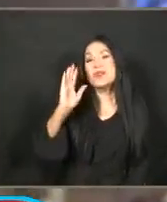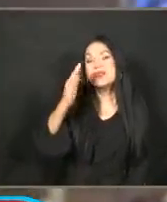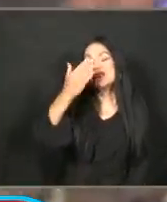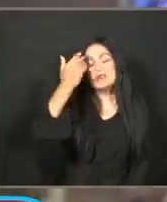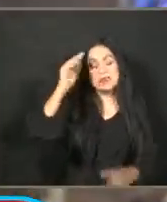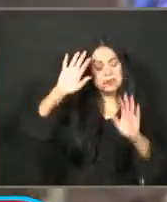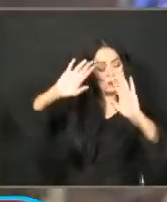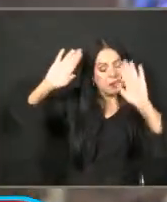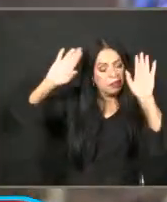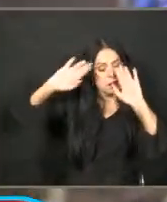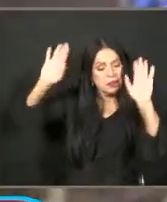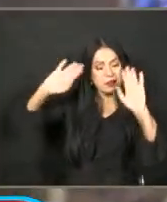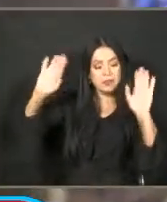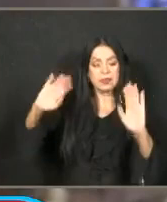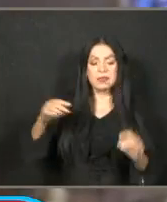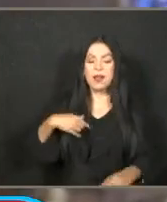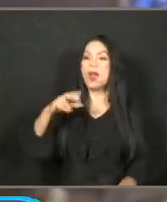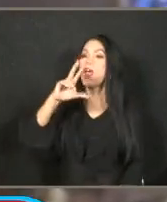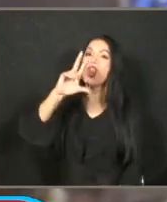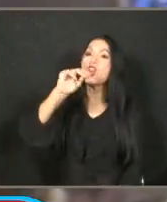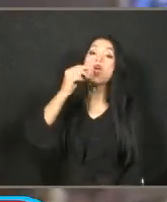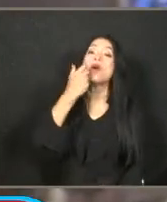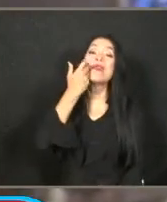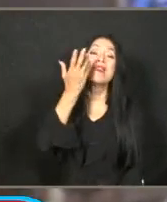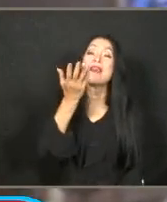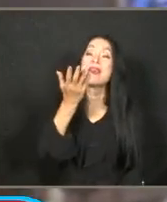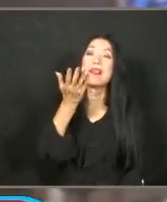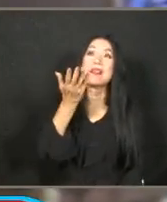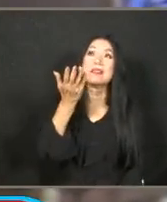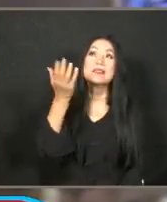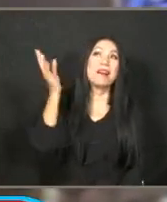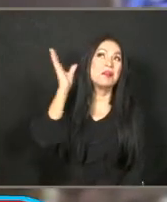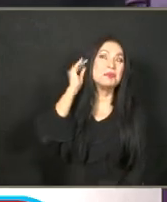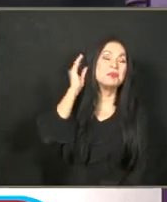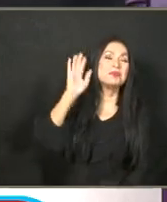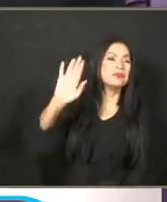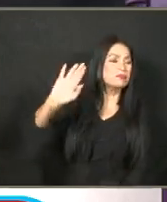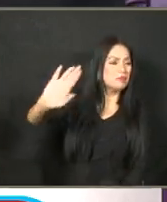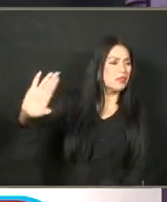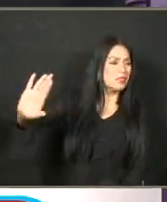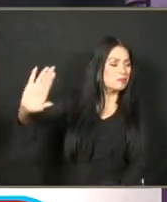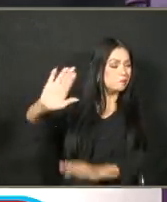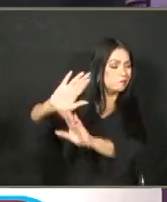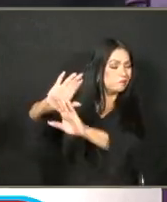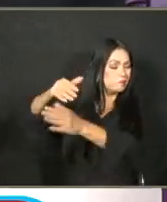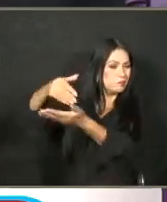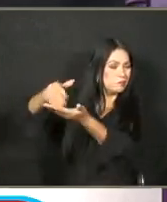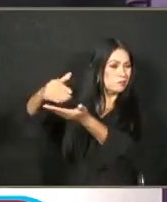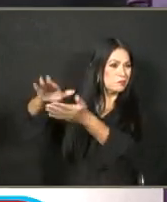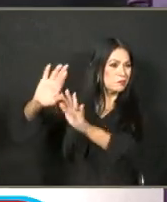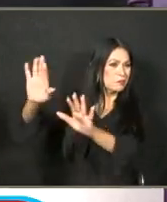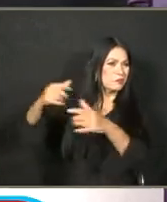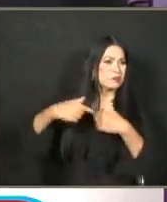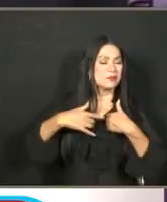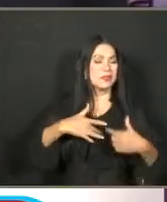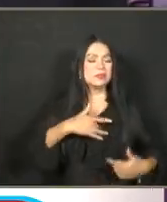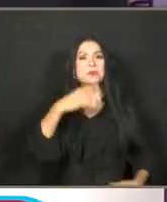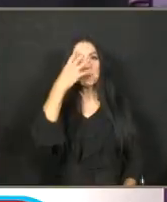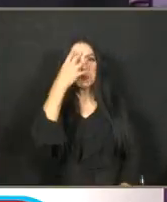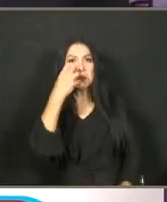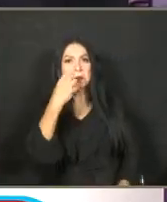déjenme estar solo por favor sin ti mucho yo eso mucho mucho lo sentimos pero pues tú sabes sigue la vida